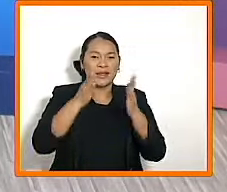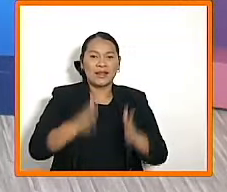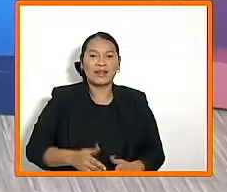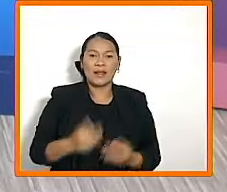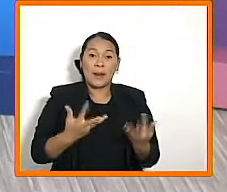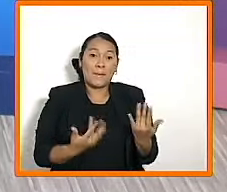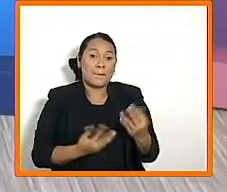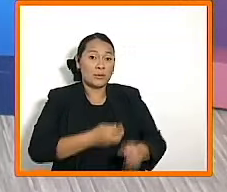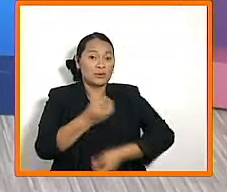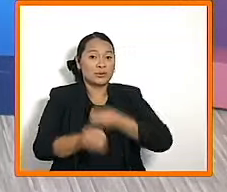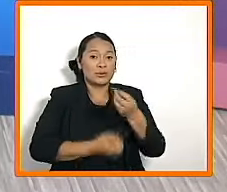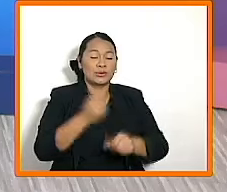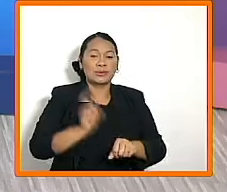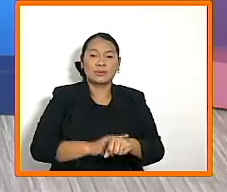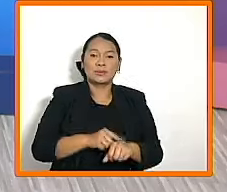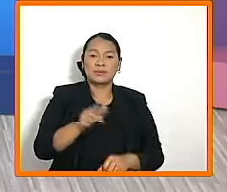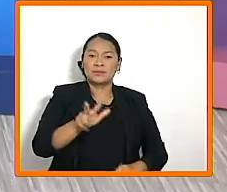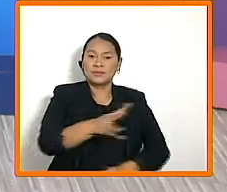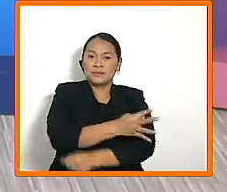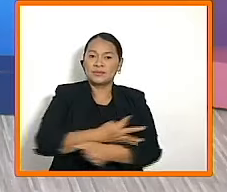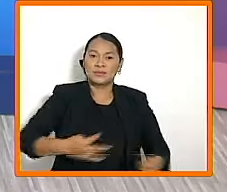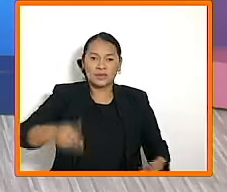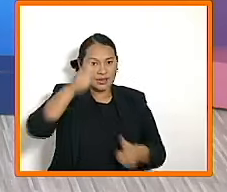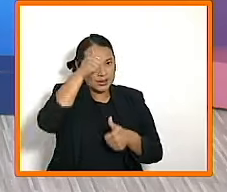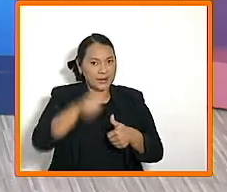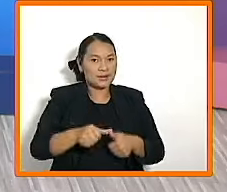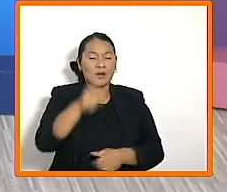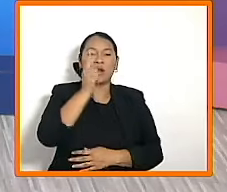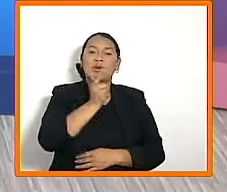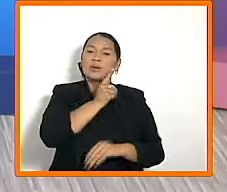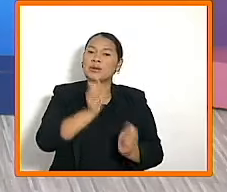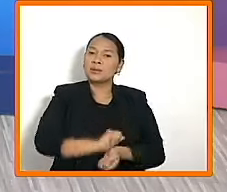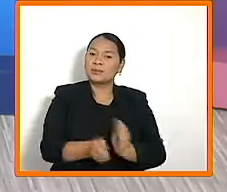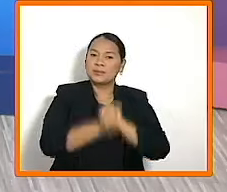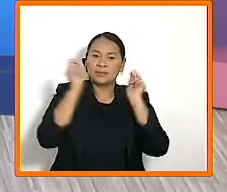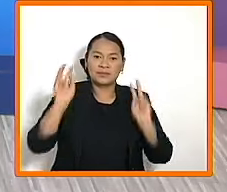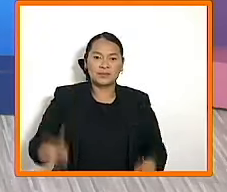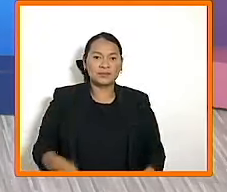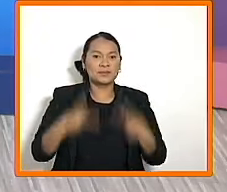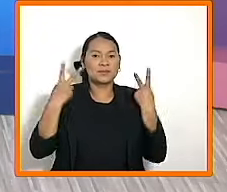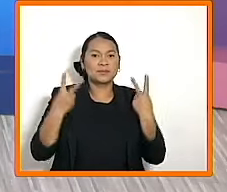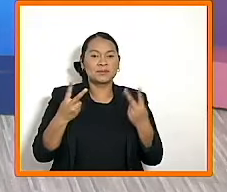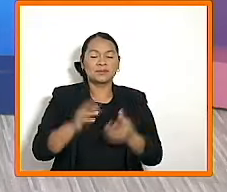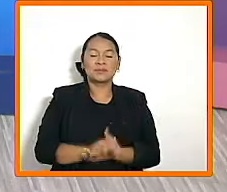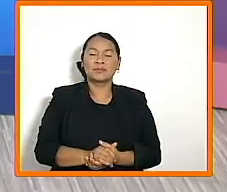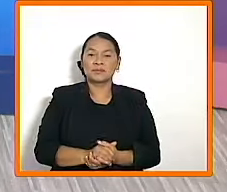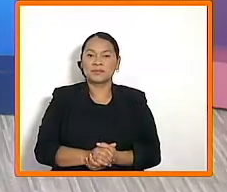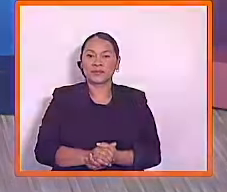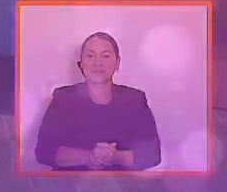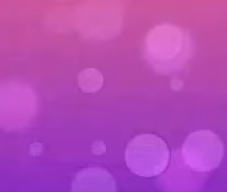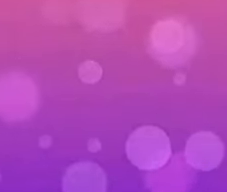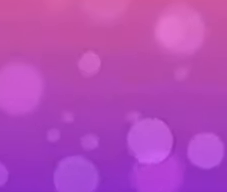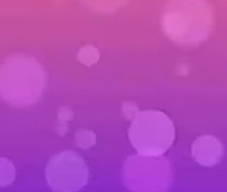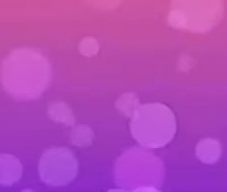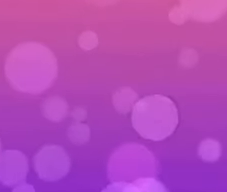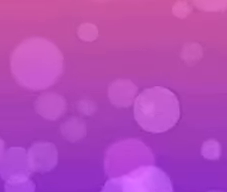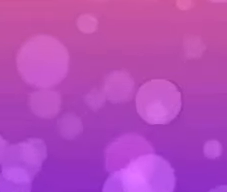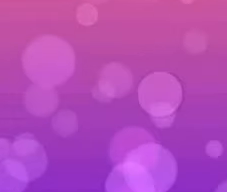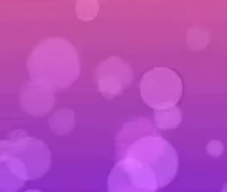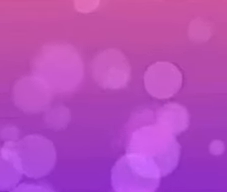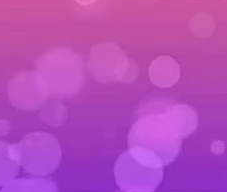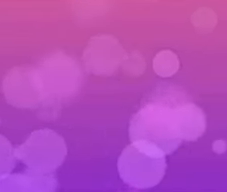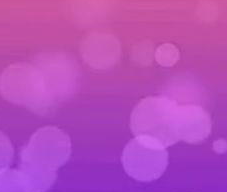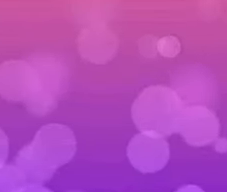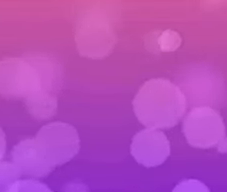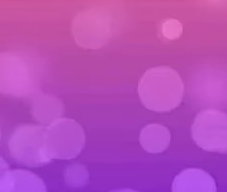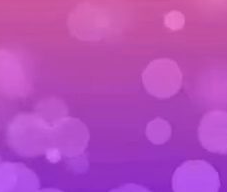en nuestro sorteo de las 3 de la tarde y recuerda que loto te cambia la vida Ay qué